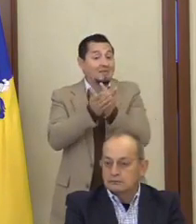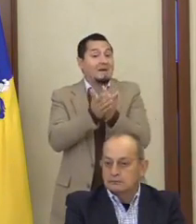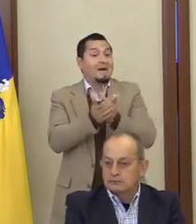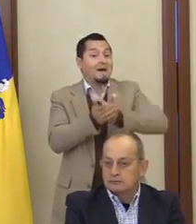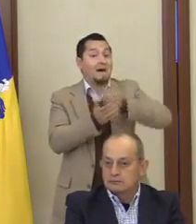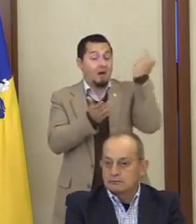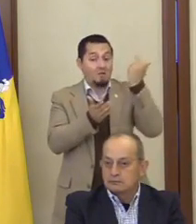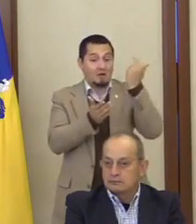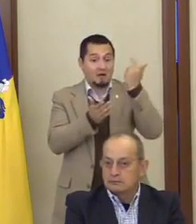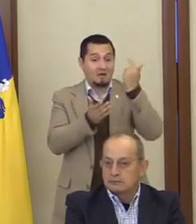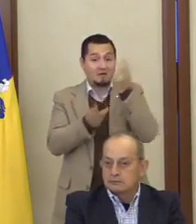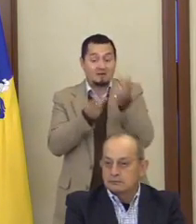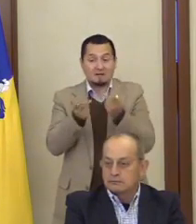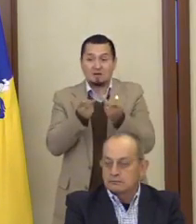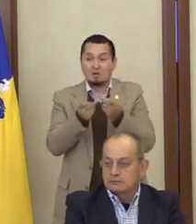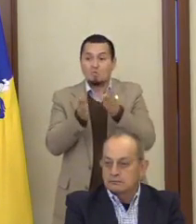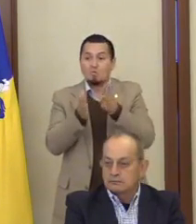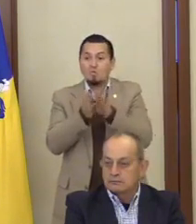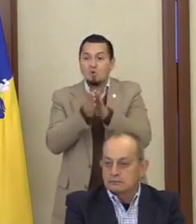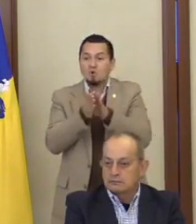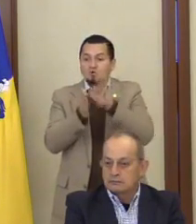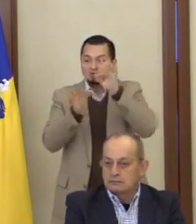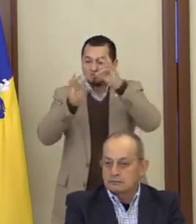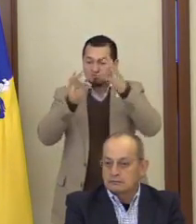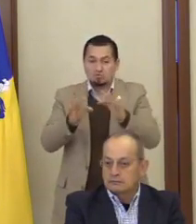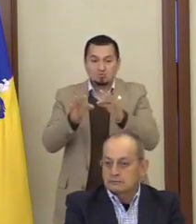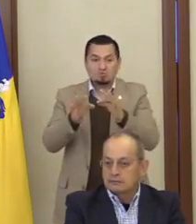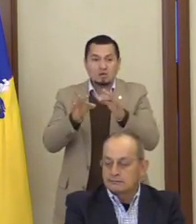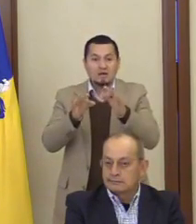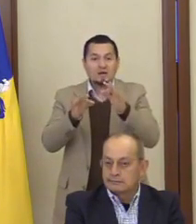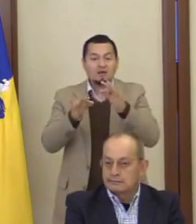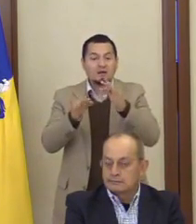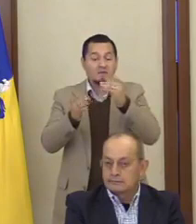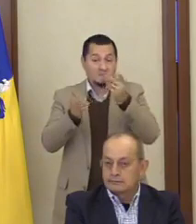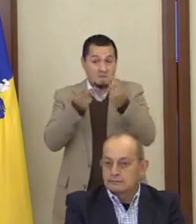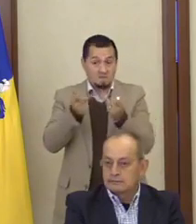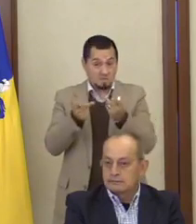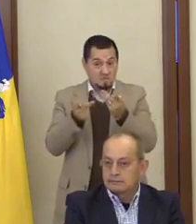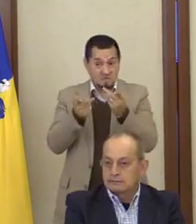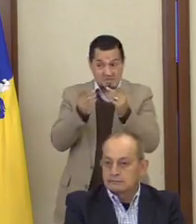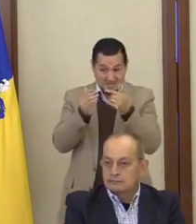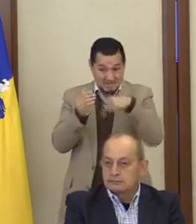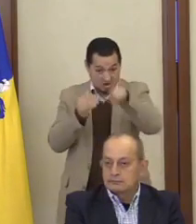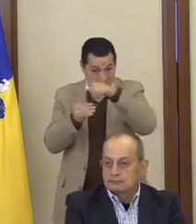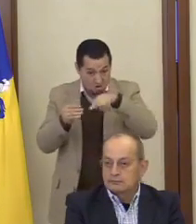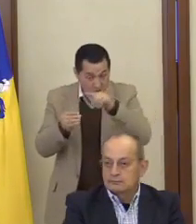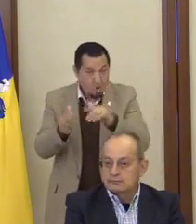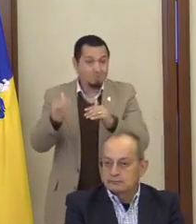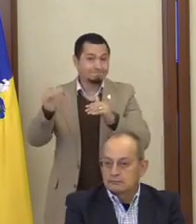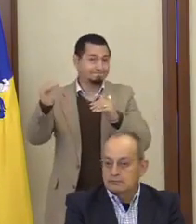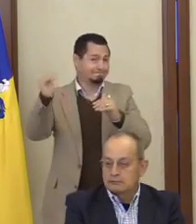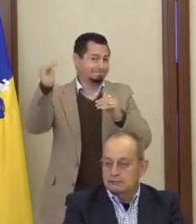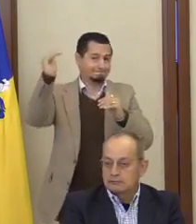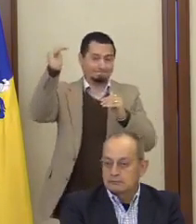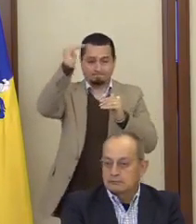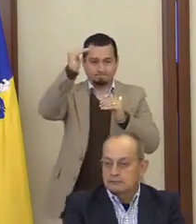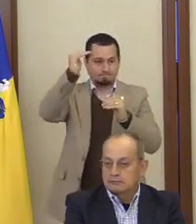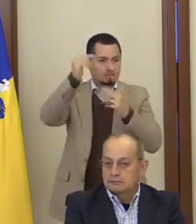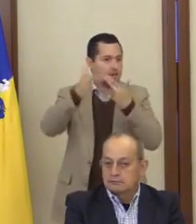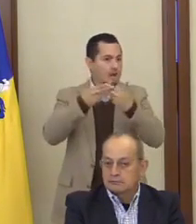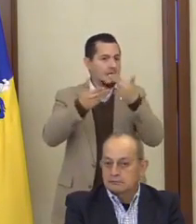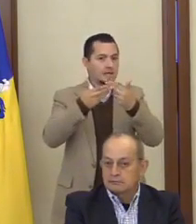nosotros, por lo que estamos revisando, entendemos que va a llegar hasta arriba.